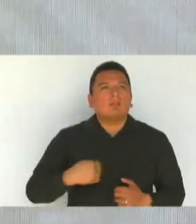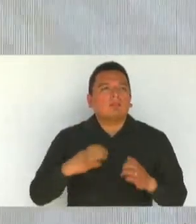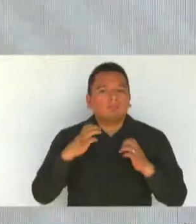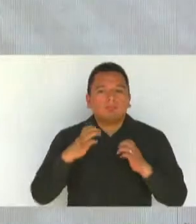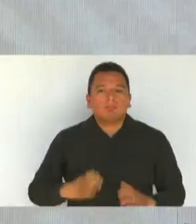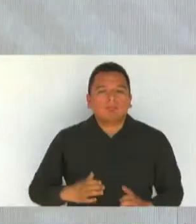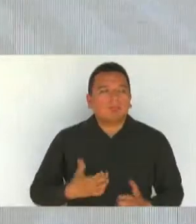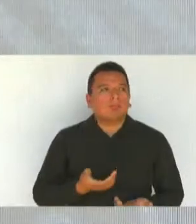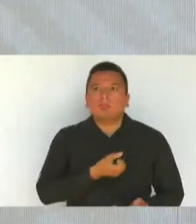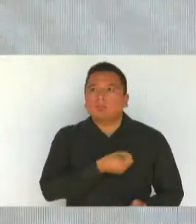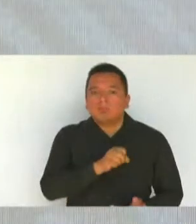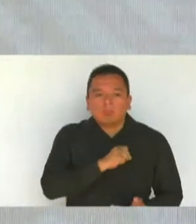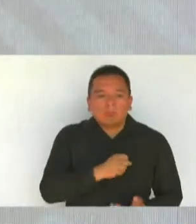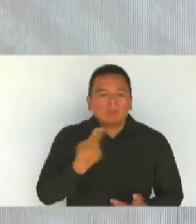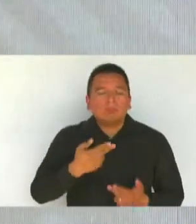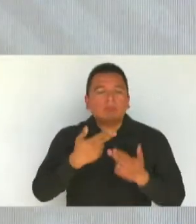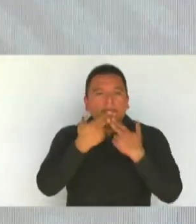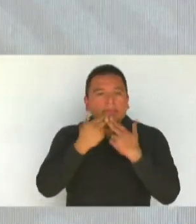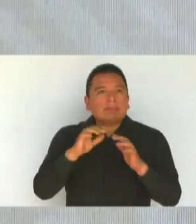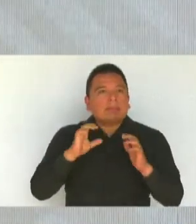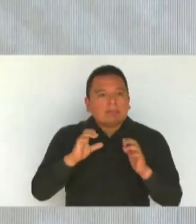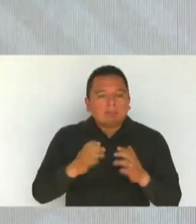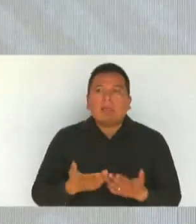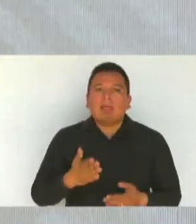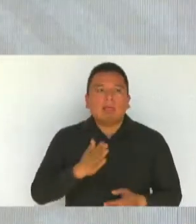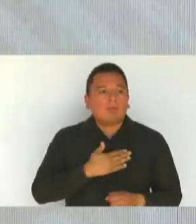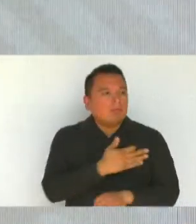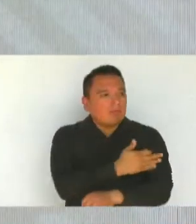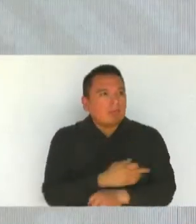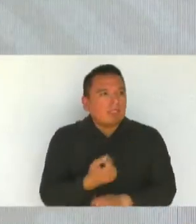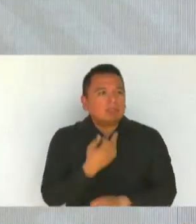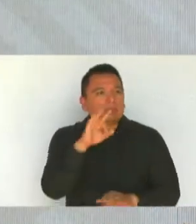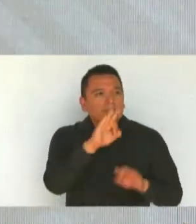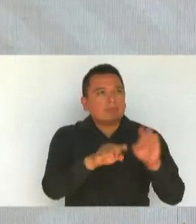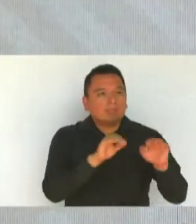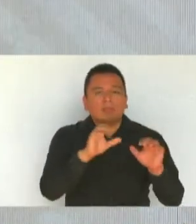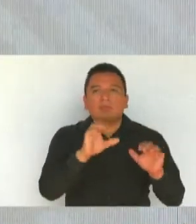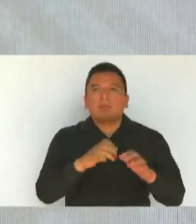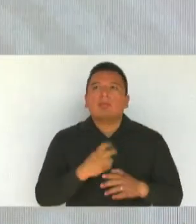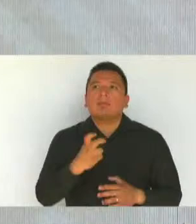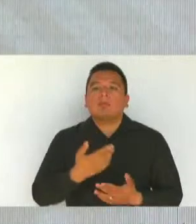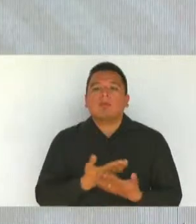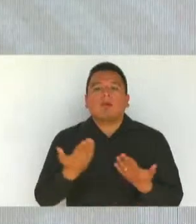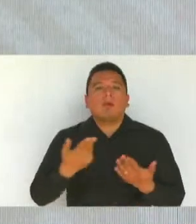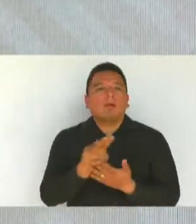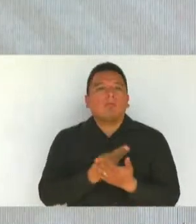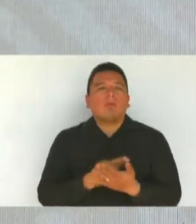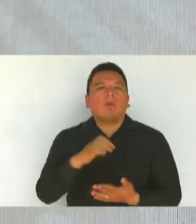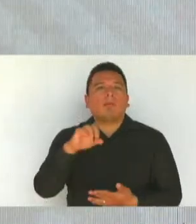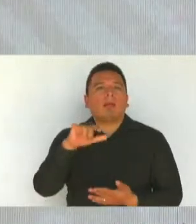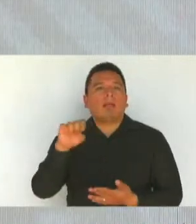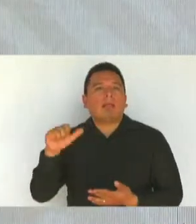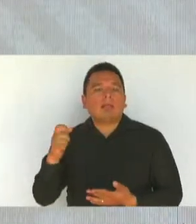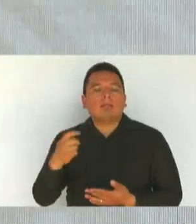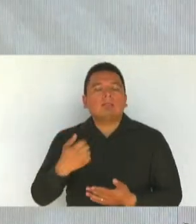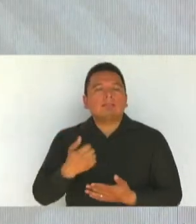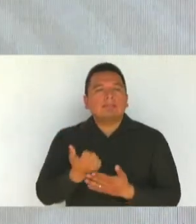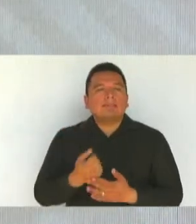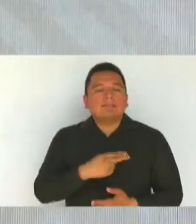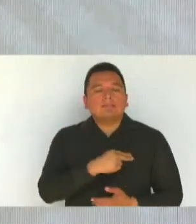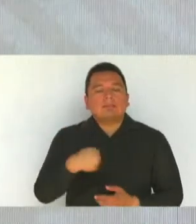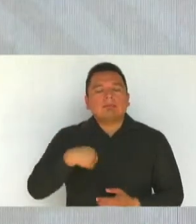que tiene que ver con la familia, con el cuidado a uno mismo. Y creo que esto nos viene a dar ELSA. Comentaba con Zoé hace